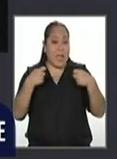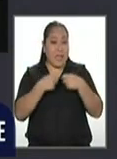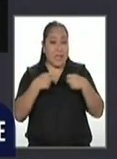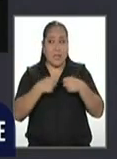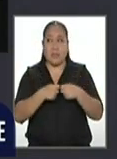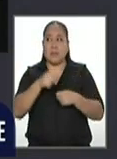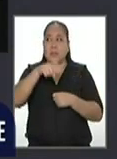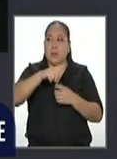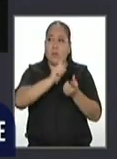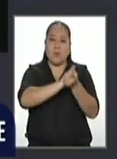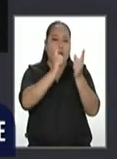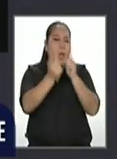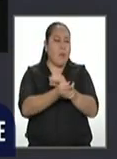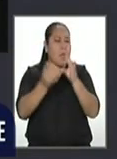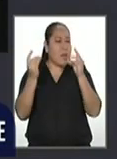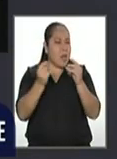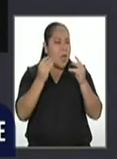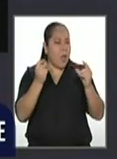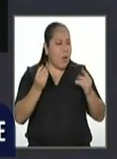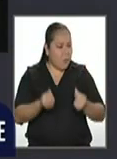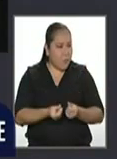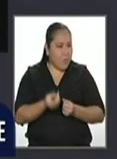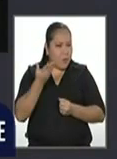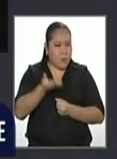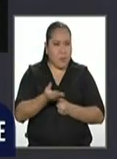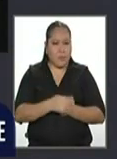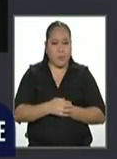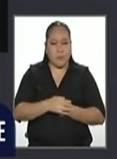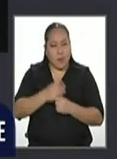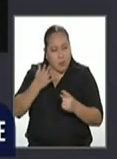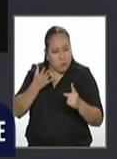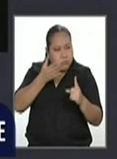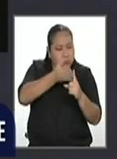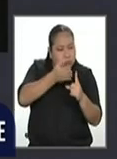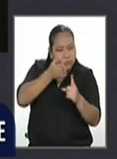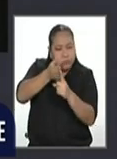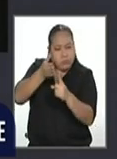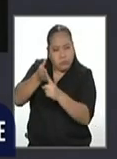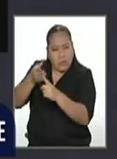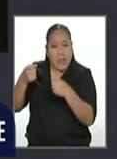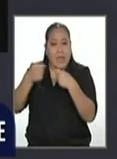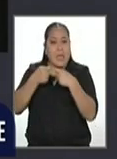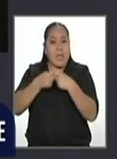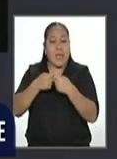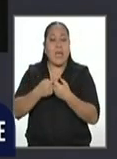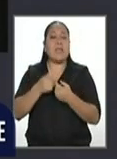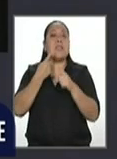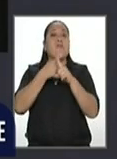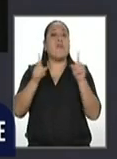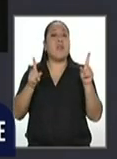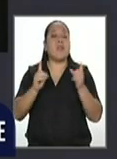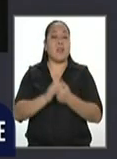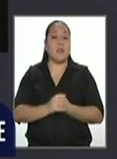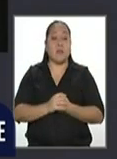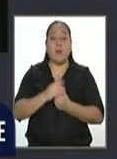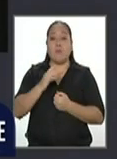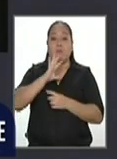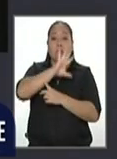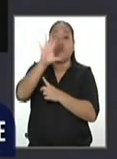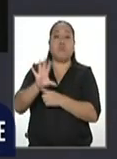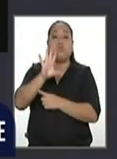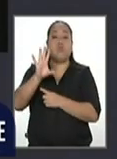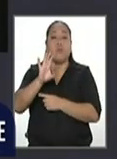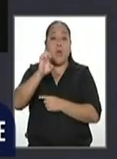cambiar rápidamente nuestra matriz para ir hacia energías diferentes, renovables, energía eólica,